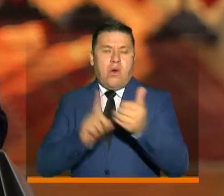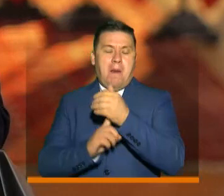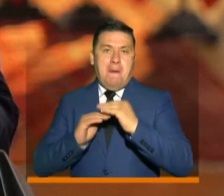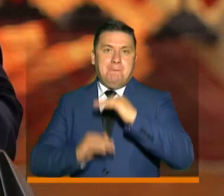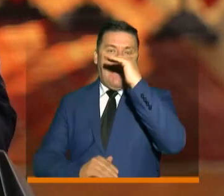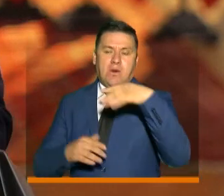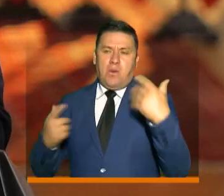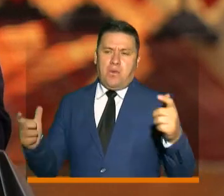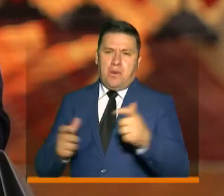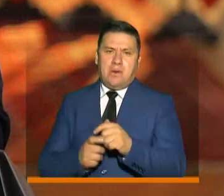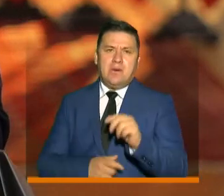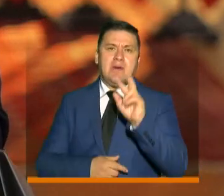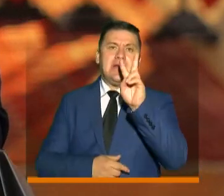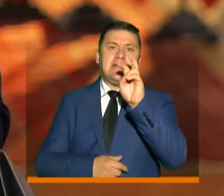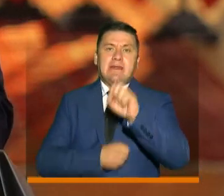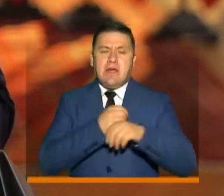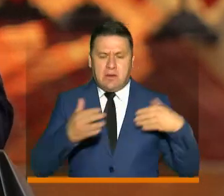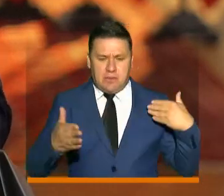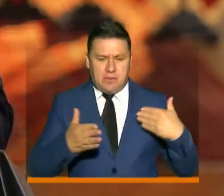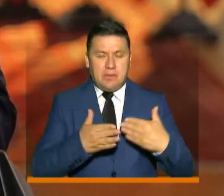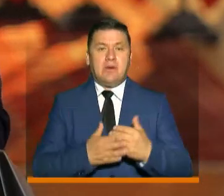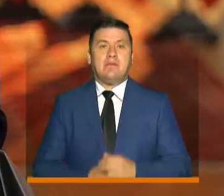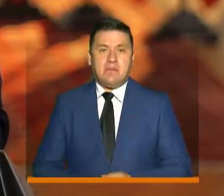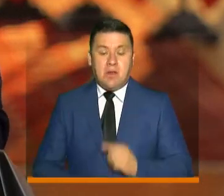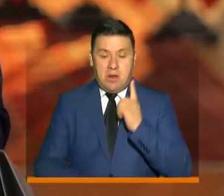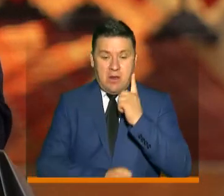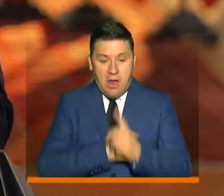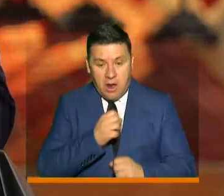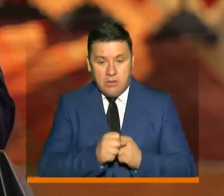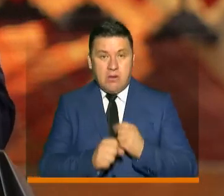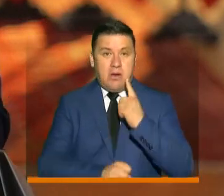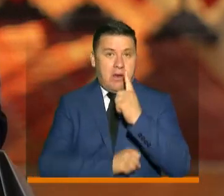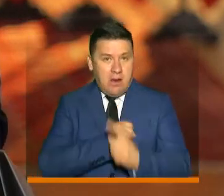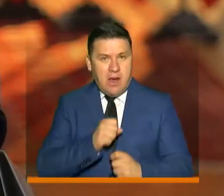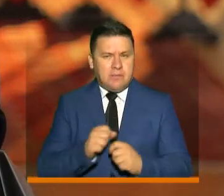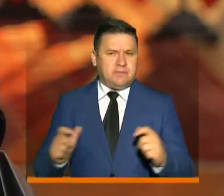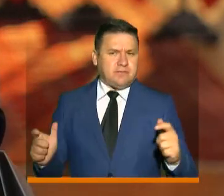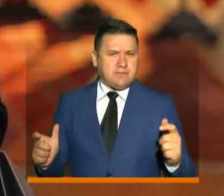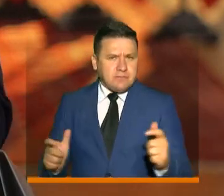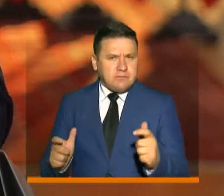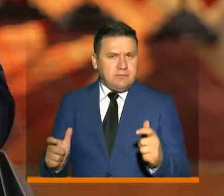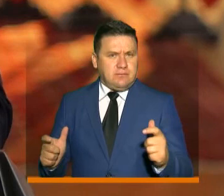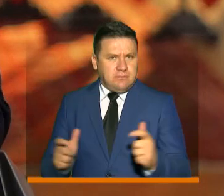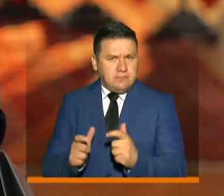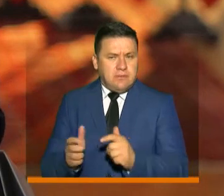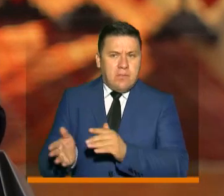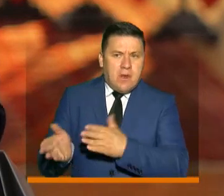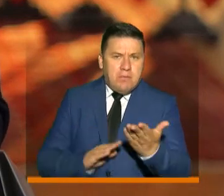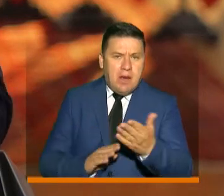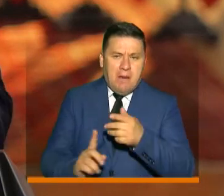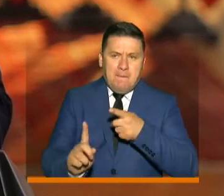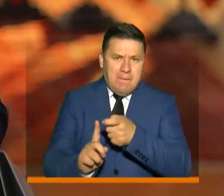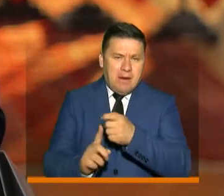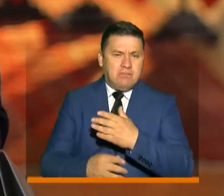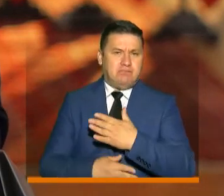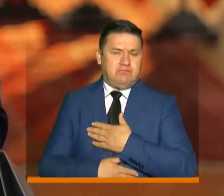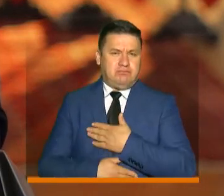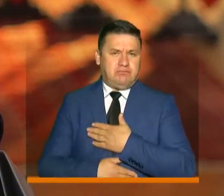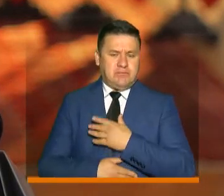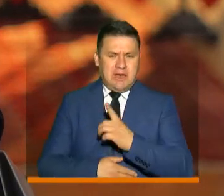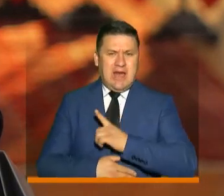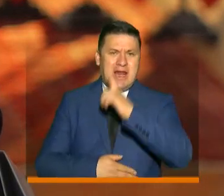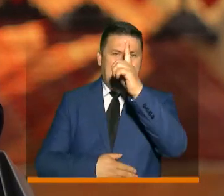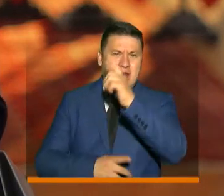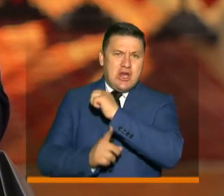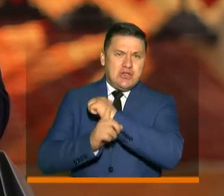la mayor reducción en casi siete años y año a año hemos reducido la tasa de homicidios a nuestros